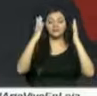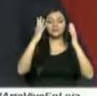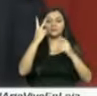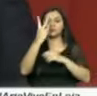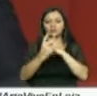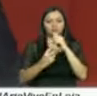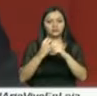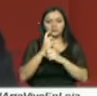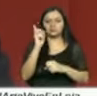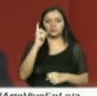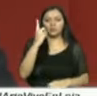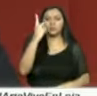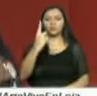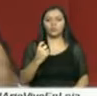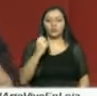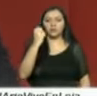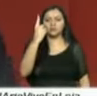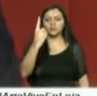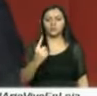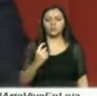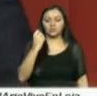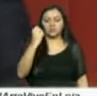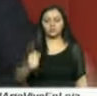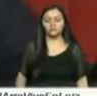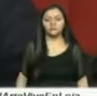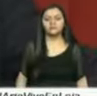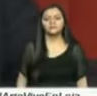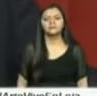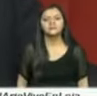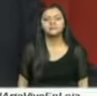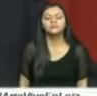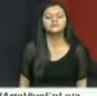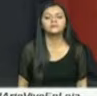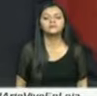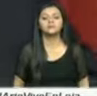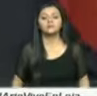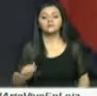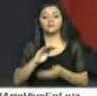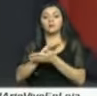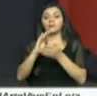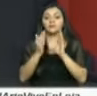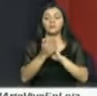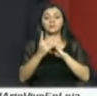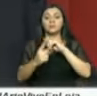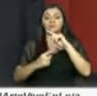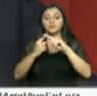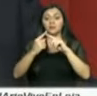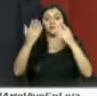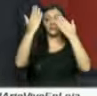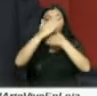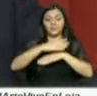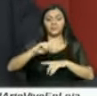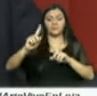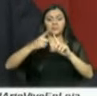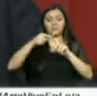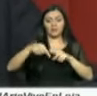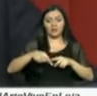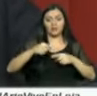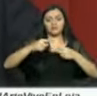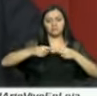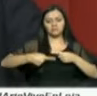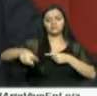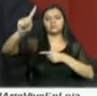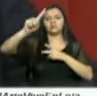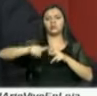anual en noviembre y apenas termine esta primera edición, nos pondremos ya a